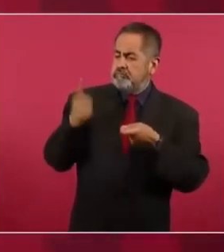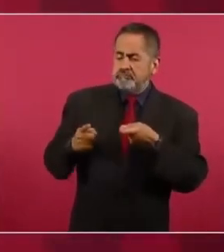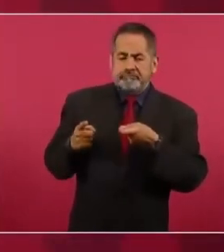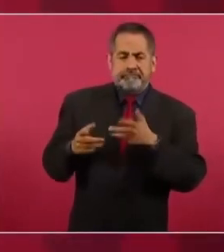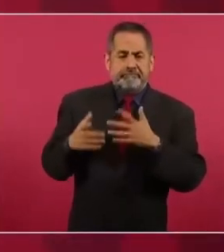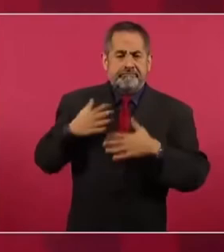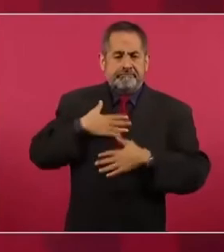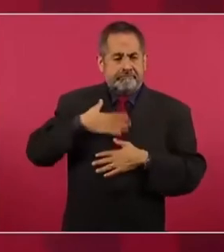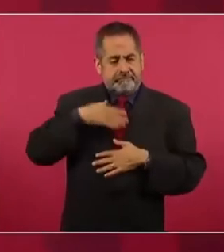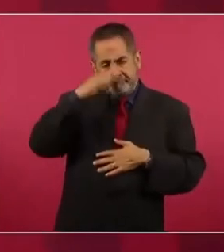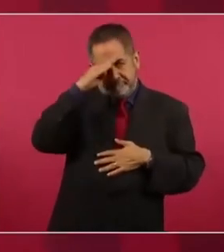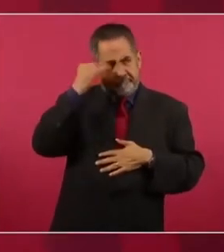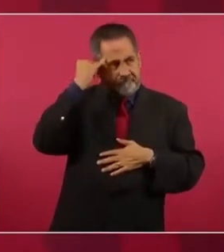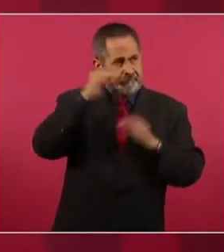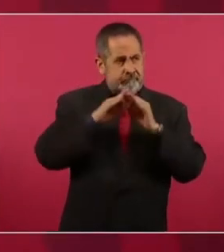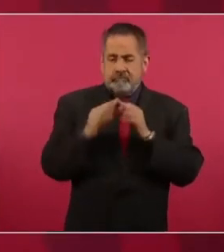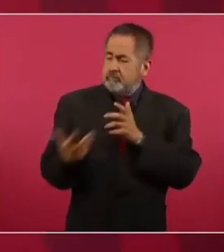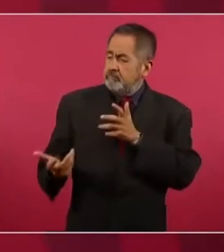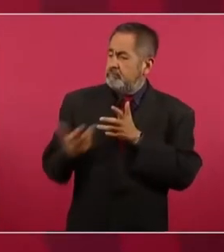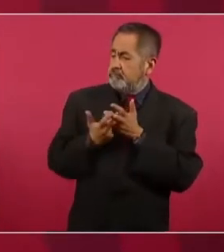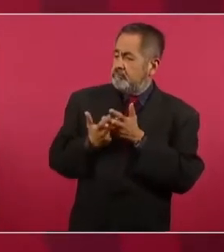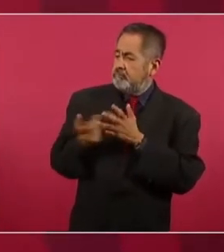a su manera de pensar, pues no.